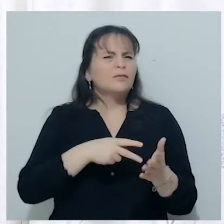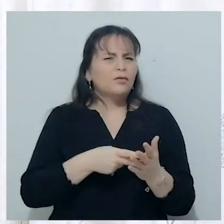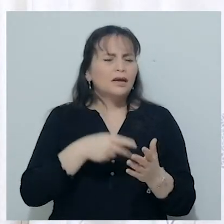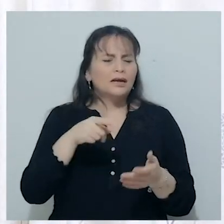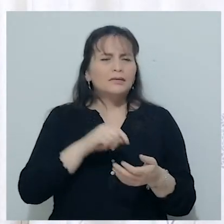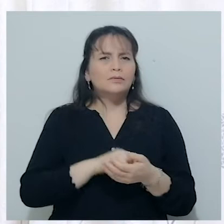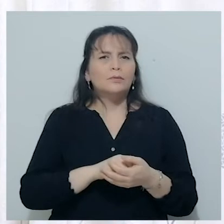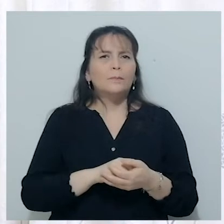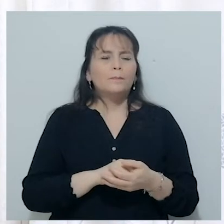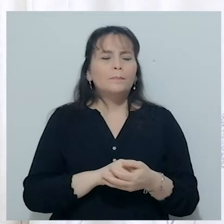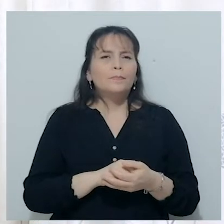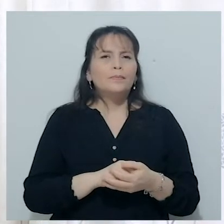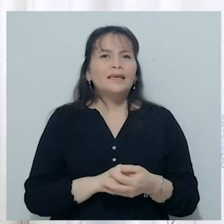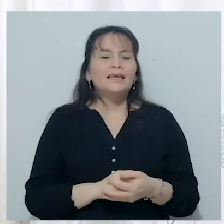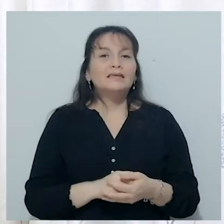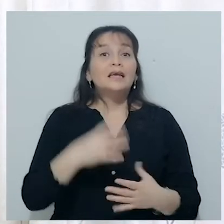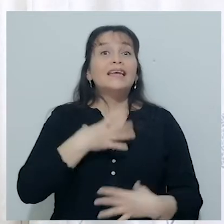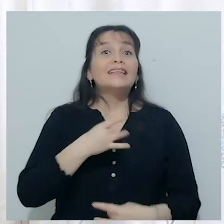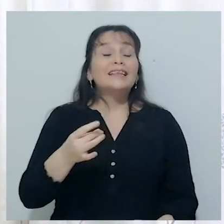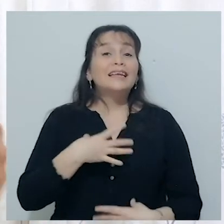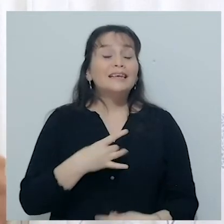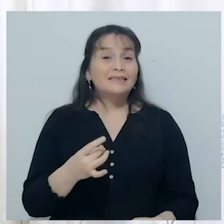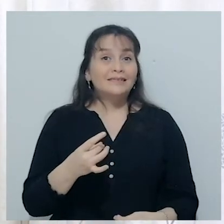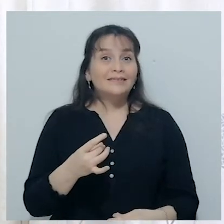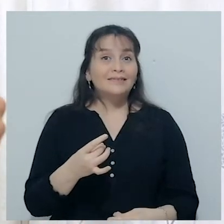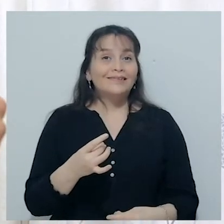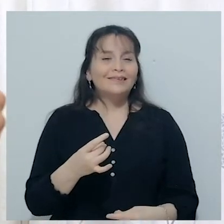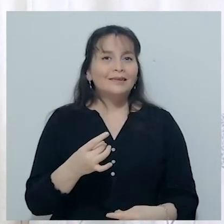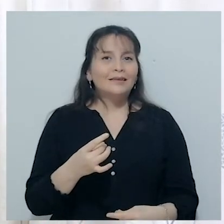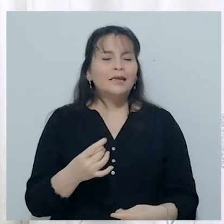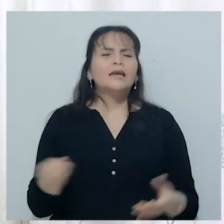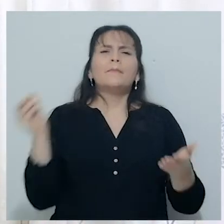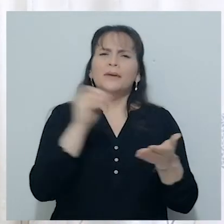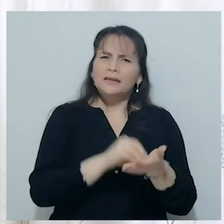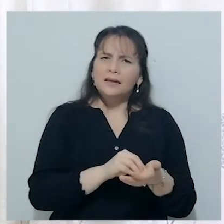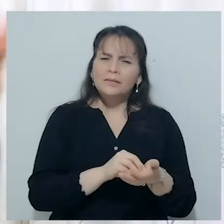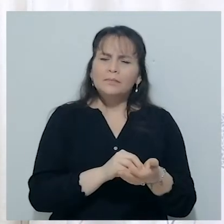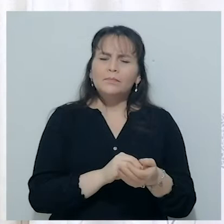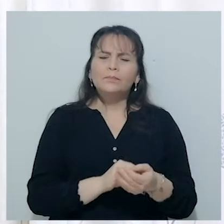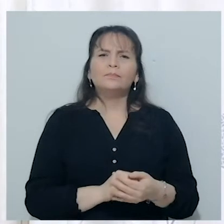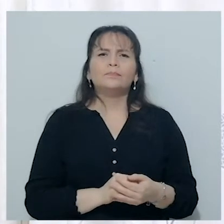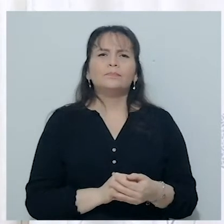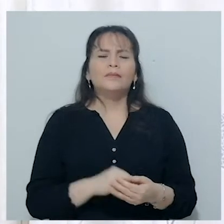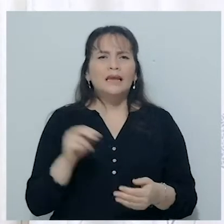celo, pero también como esmero, interés que se lleva a cabo cuando se hace